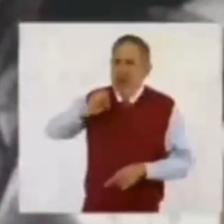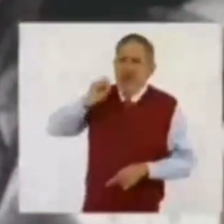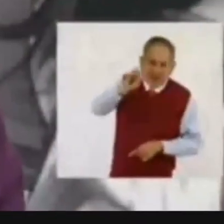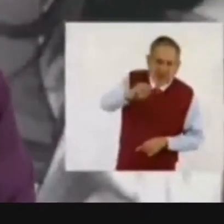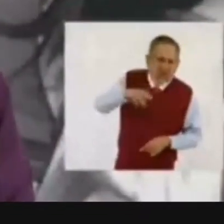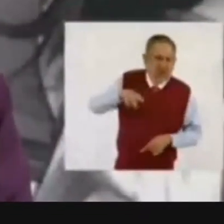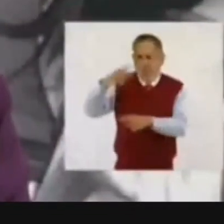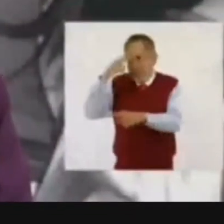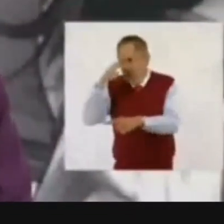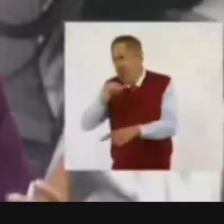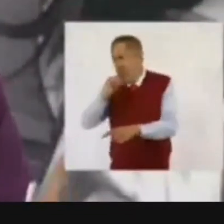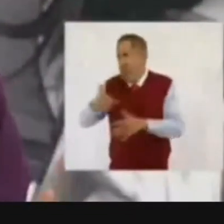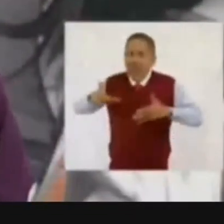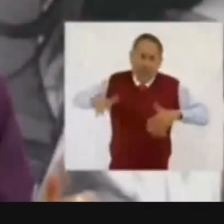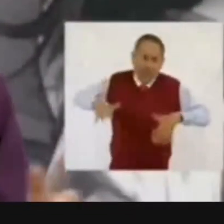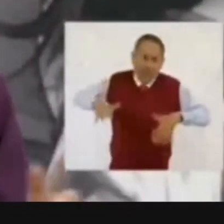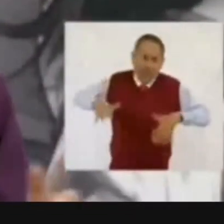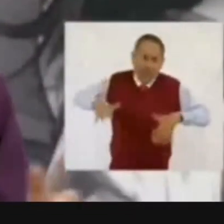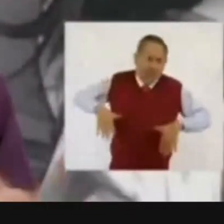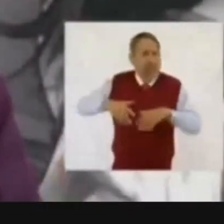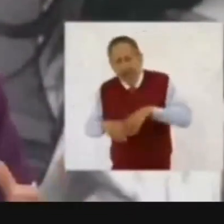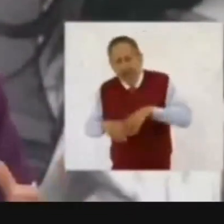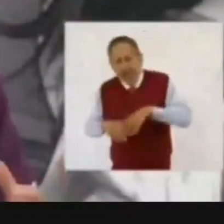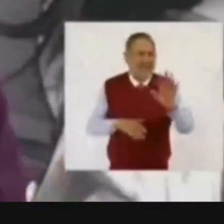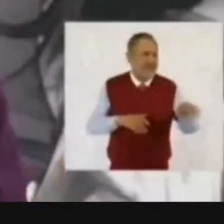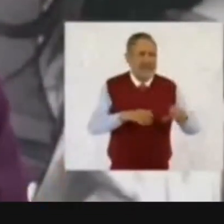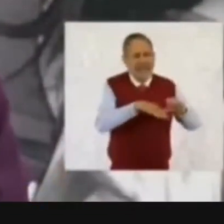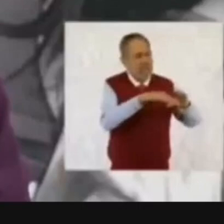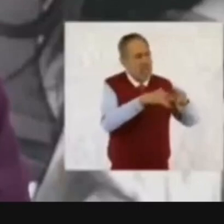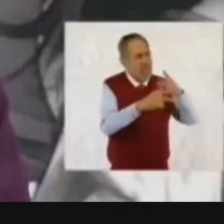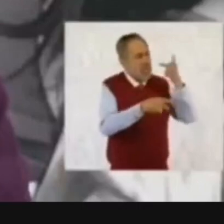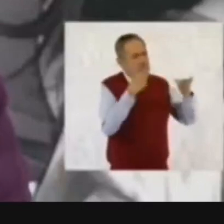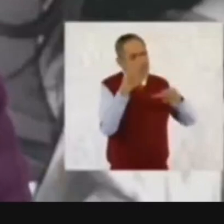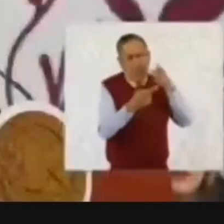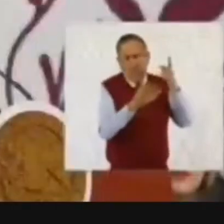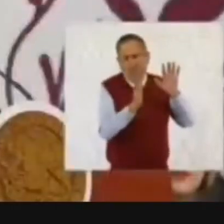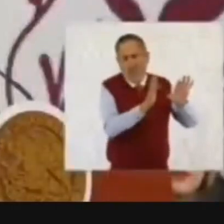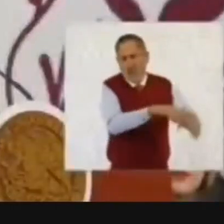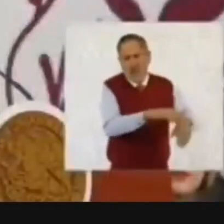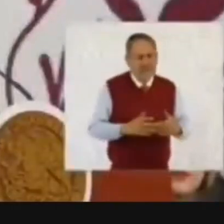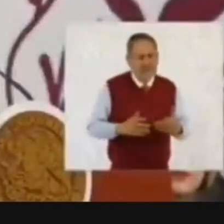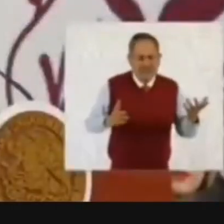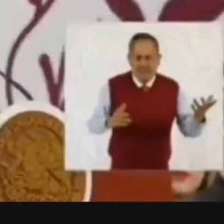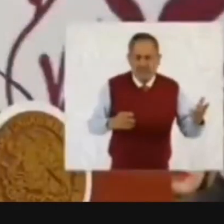nosotros no, y que de todas maneras hay una retahíla.